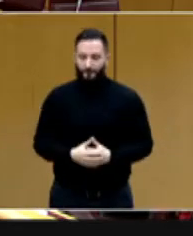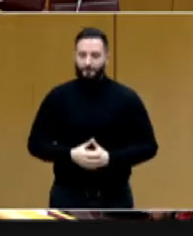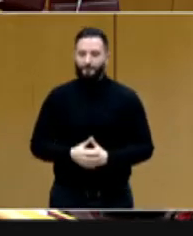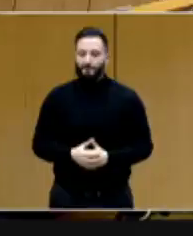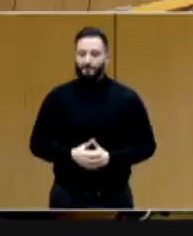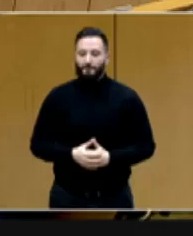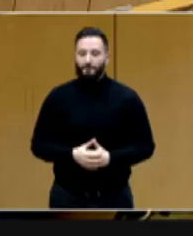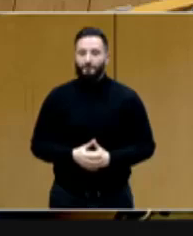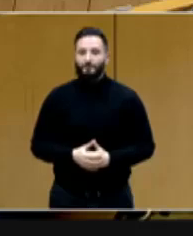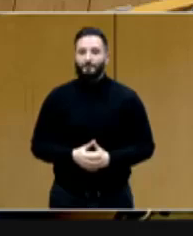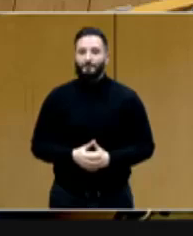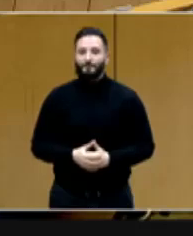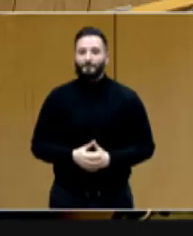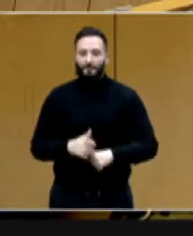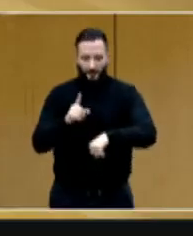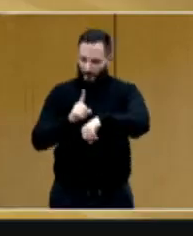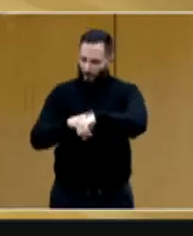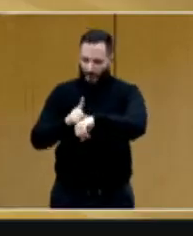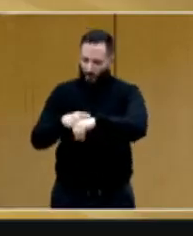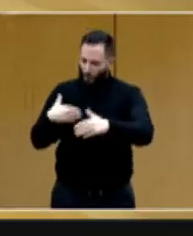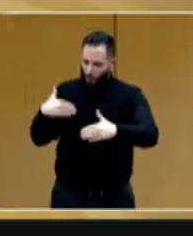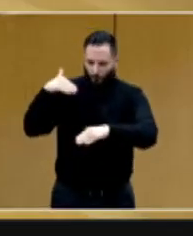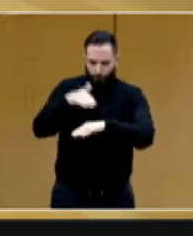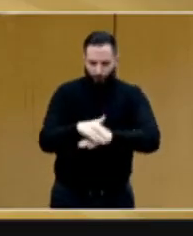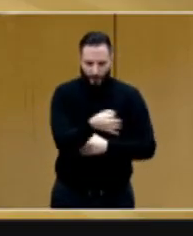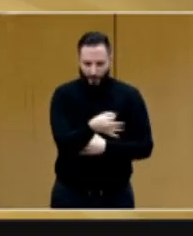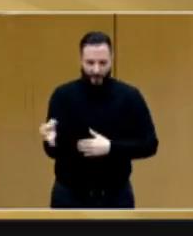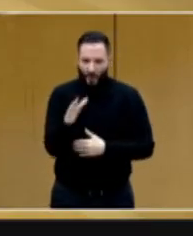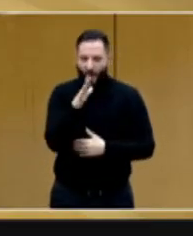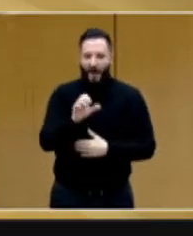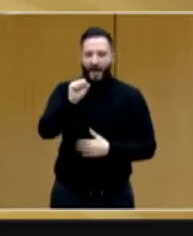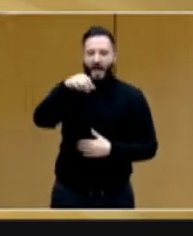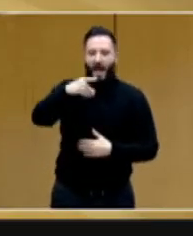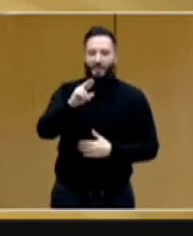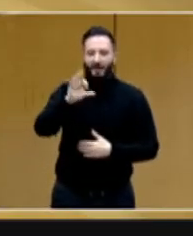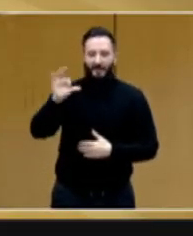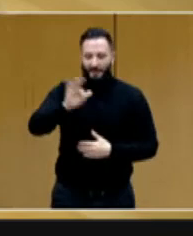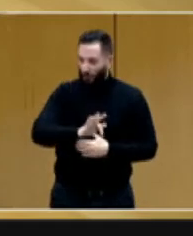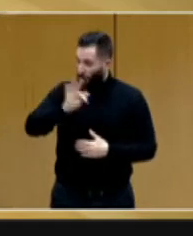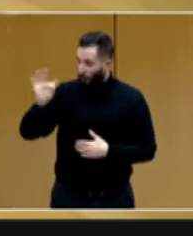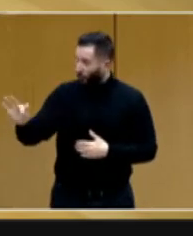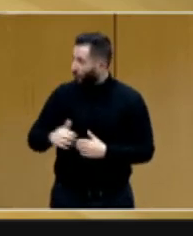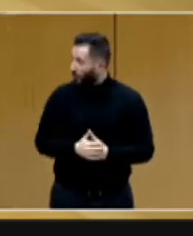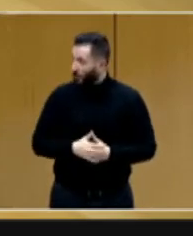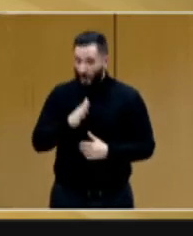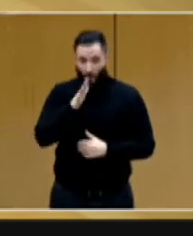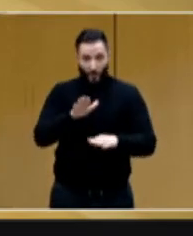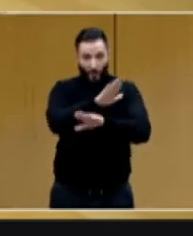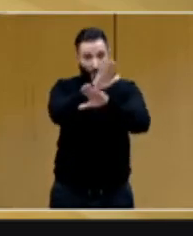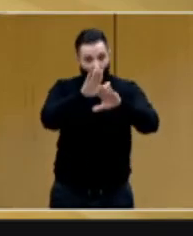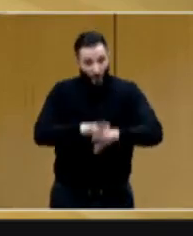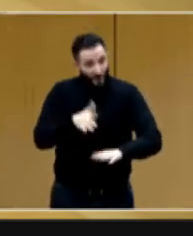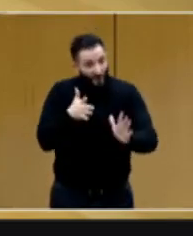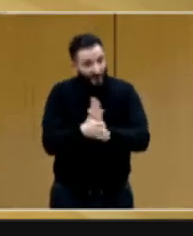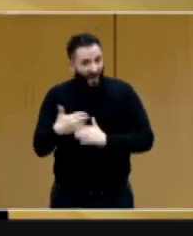justo al tiempo Muchas gracias Don Ignacio ya la pasamos a Don Andrés Urrutia vadiola que no por ser el último es el menos importante como